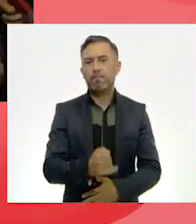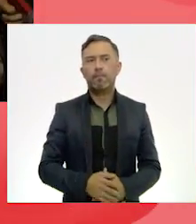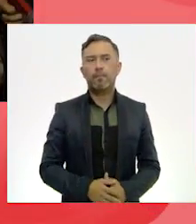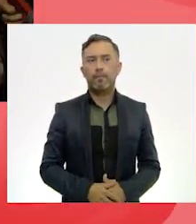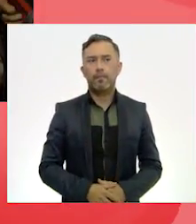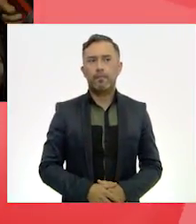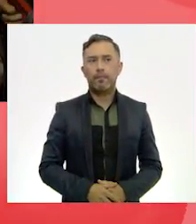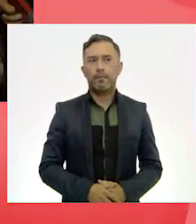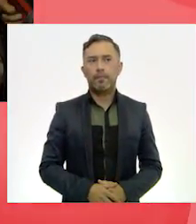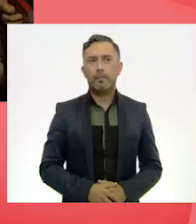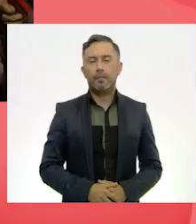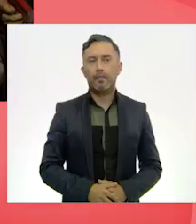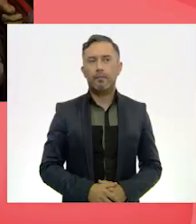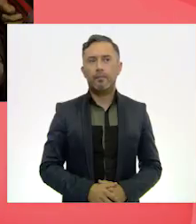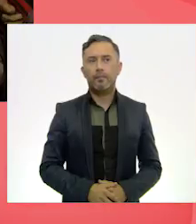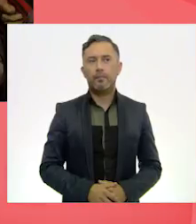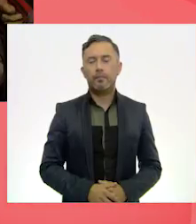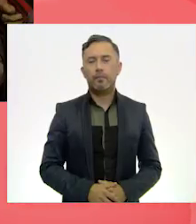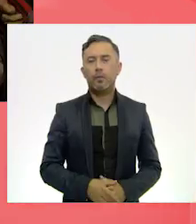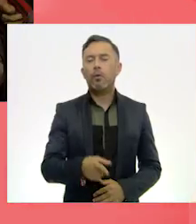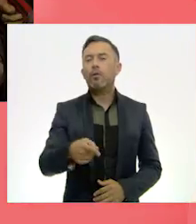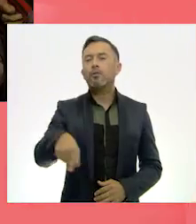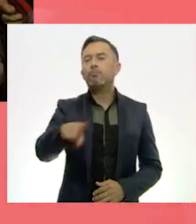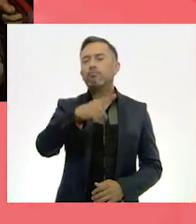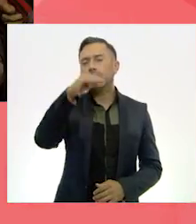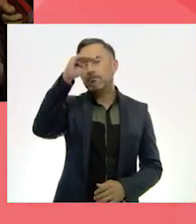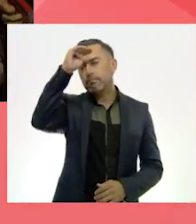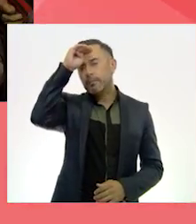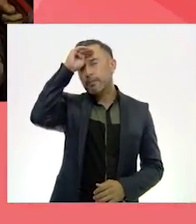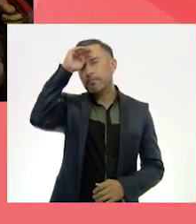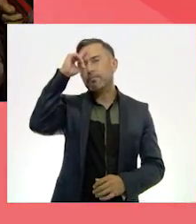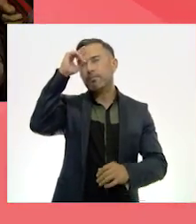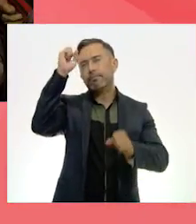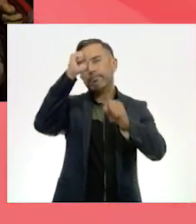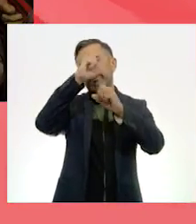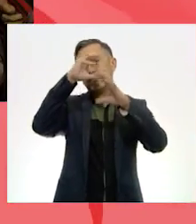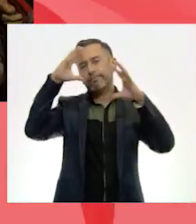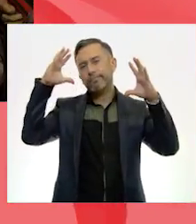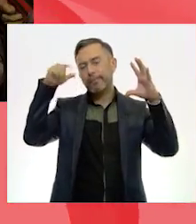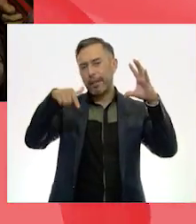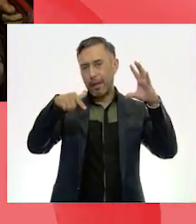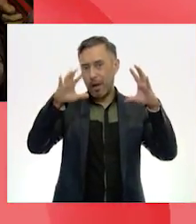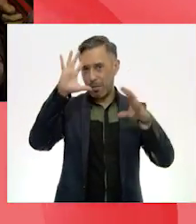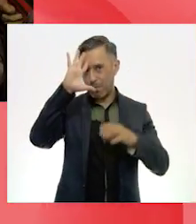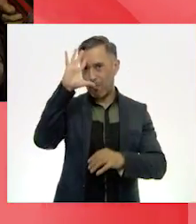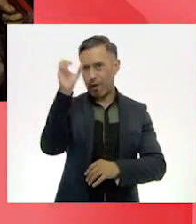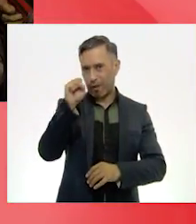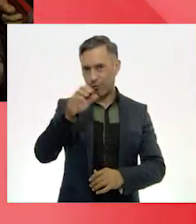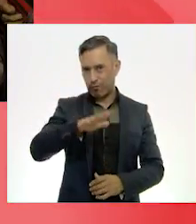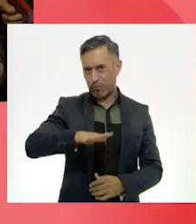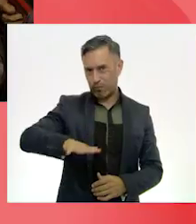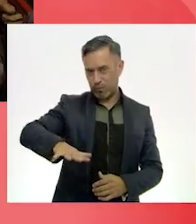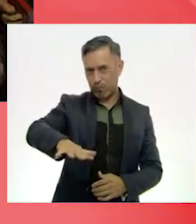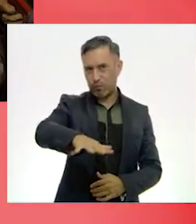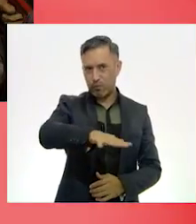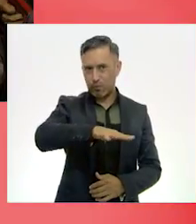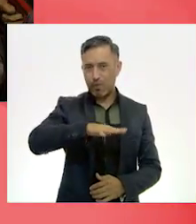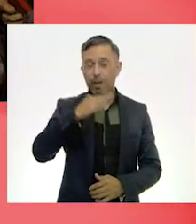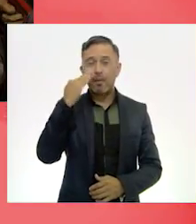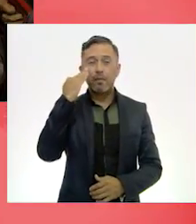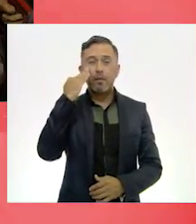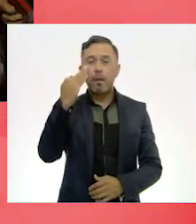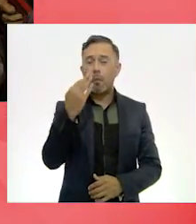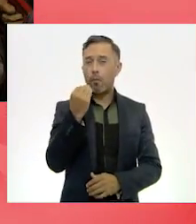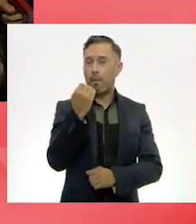Tenemos que imaginar el paisaje de Morelos después de 9 años de